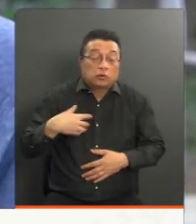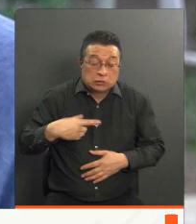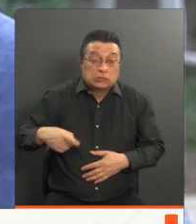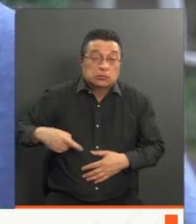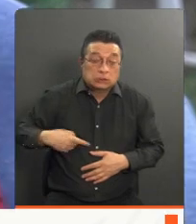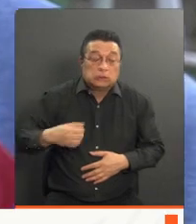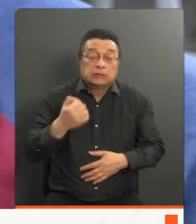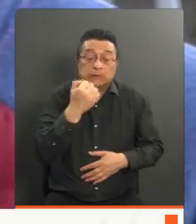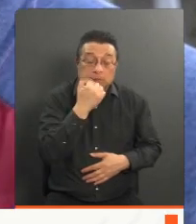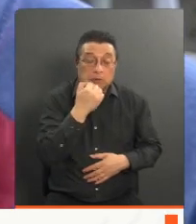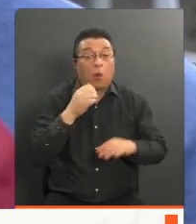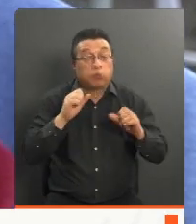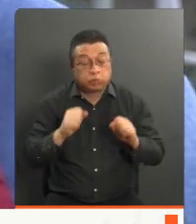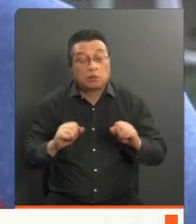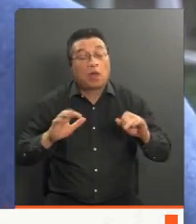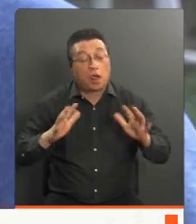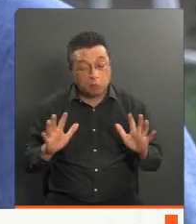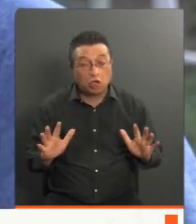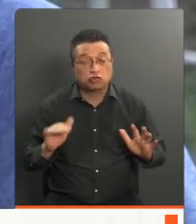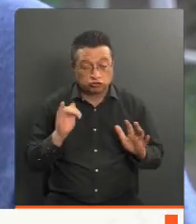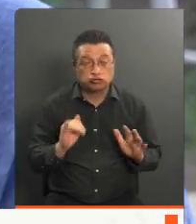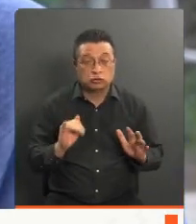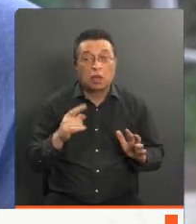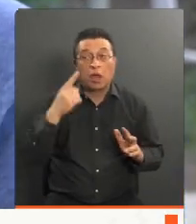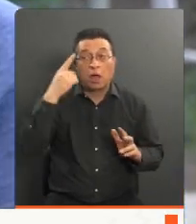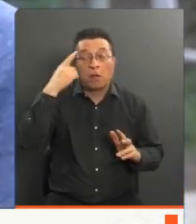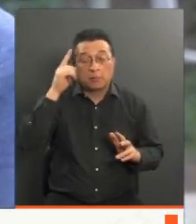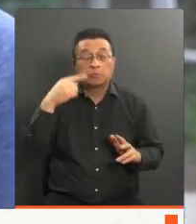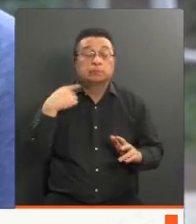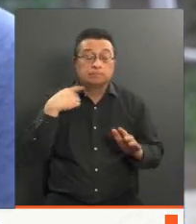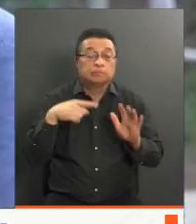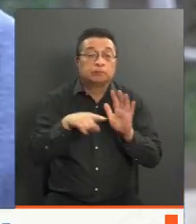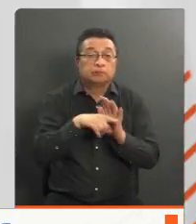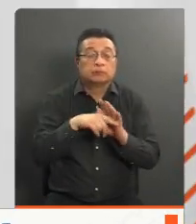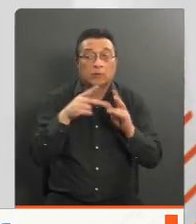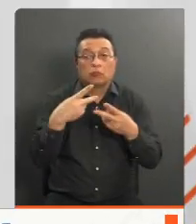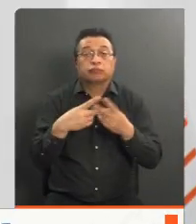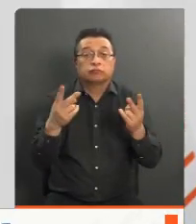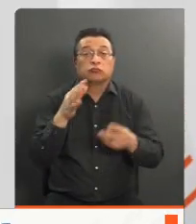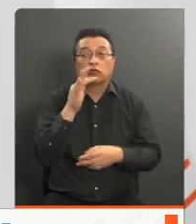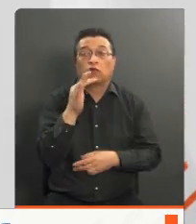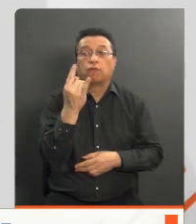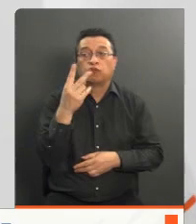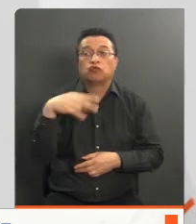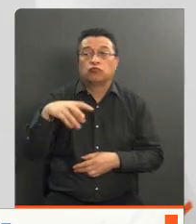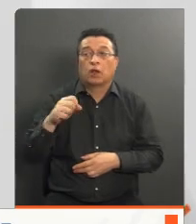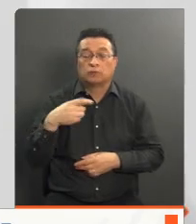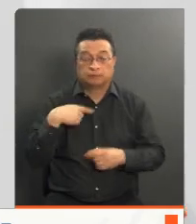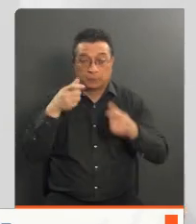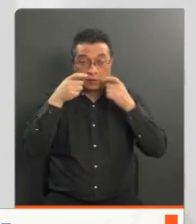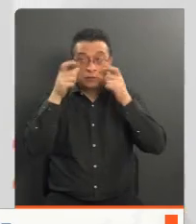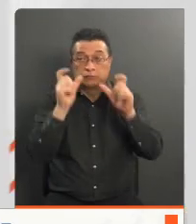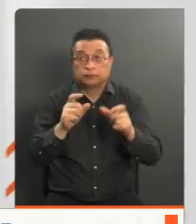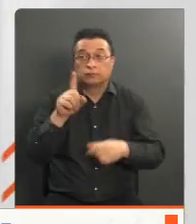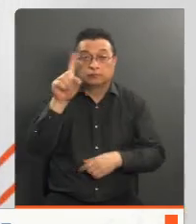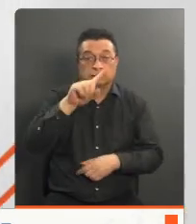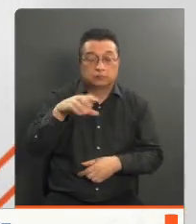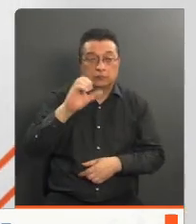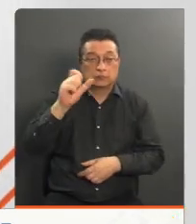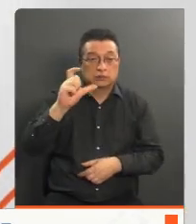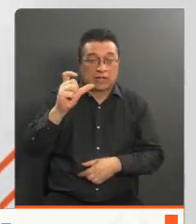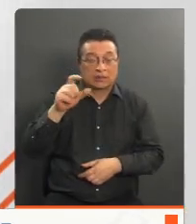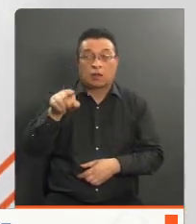un error nuestro haberlo dejado pero eso no jugó en contra y no hicieron esta fuga en su fiscalización el sac detectó incumplimientos